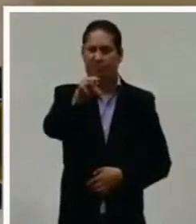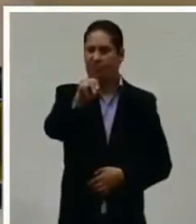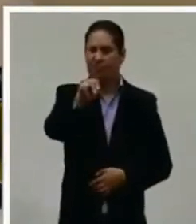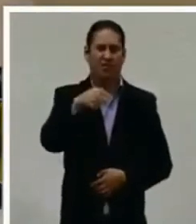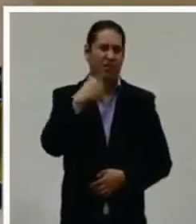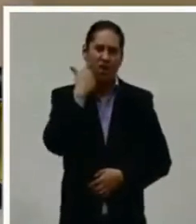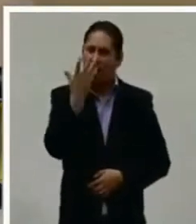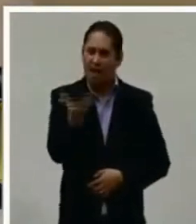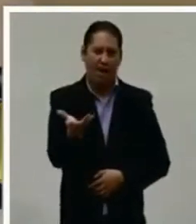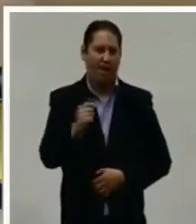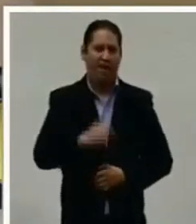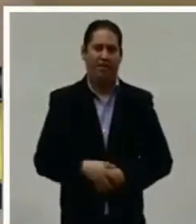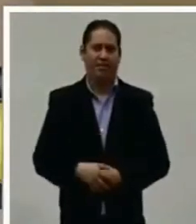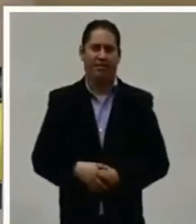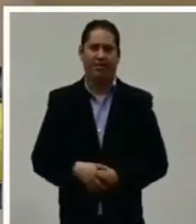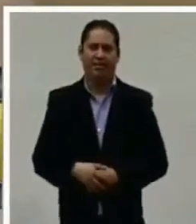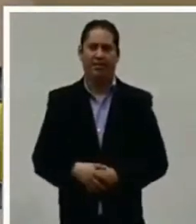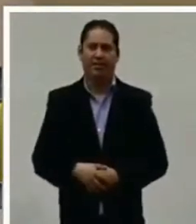no quiere